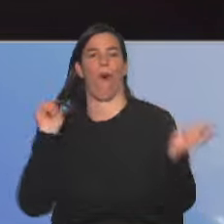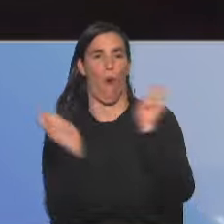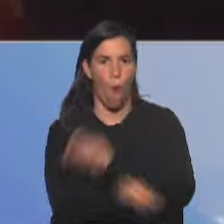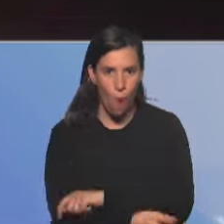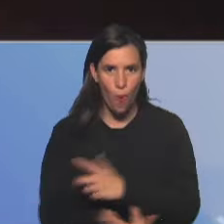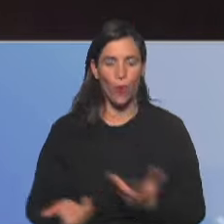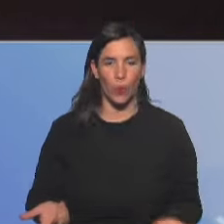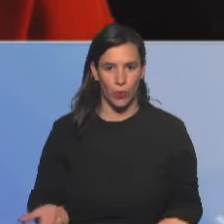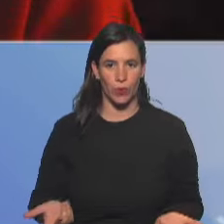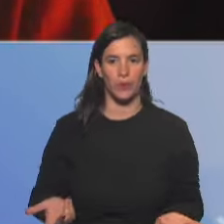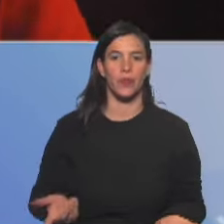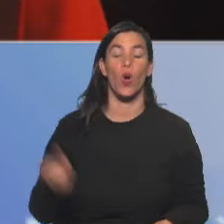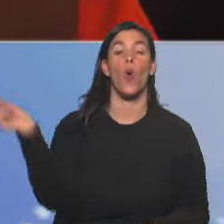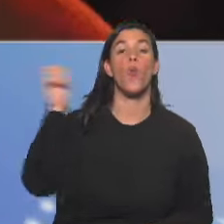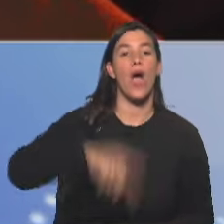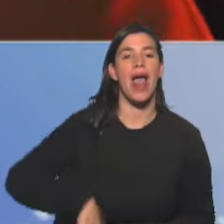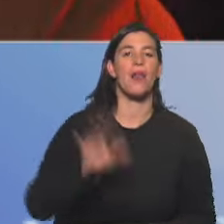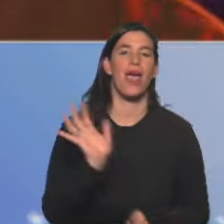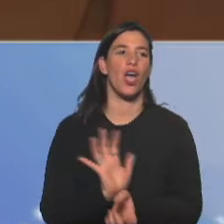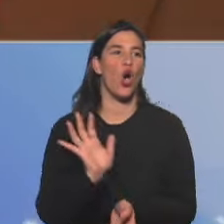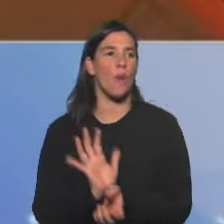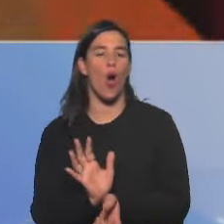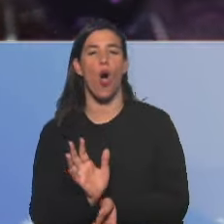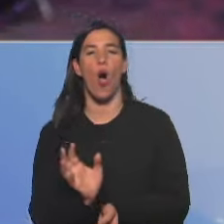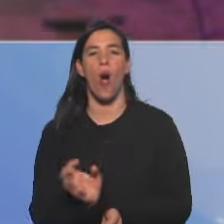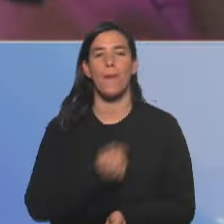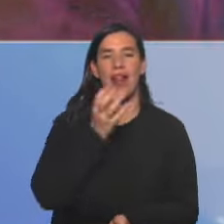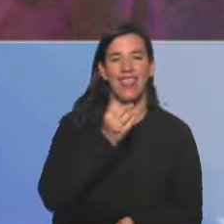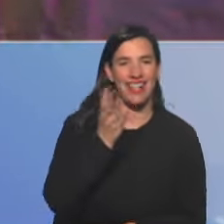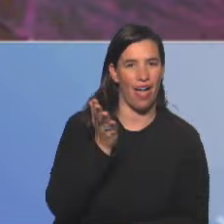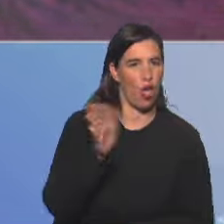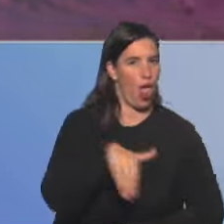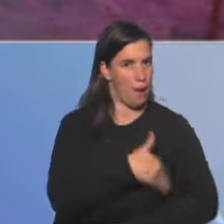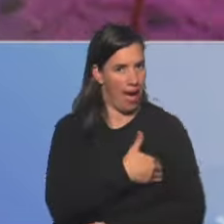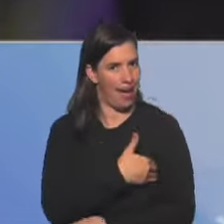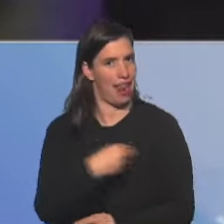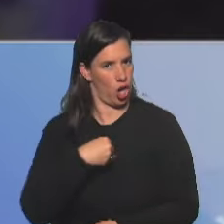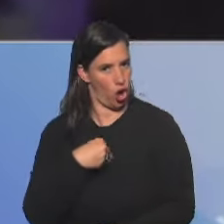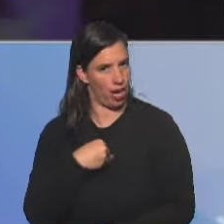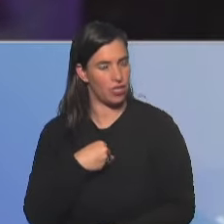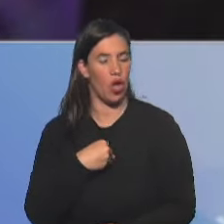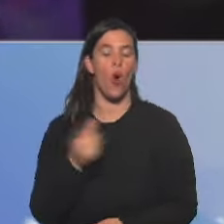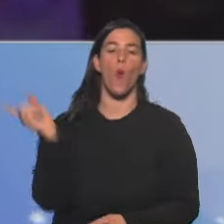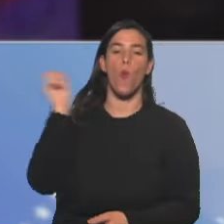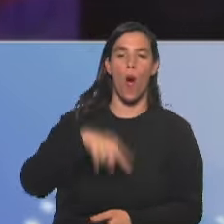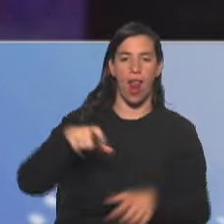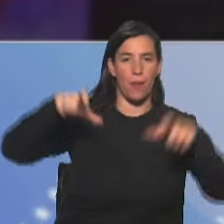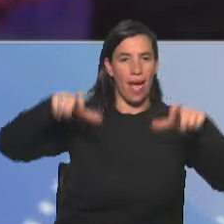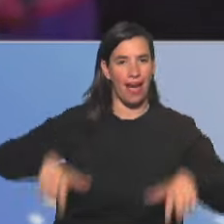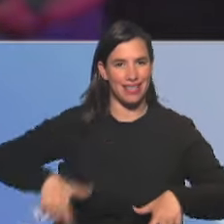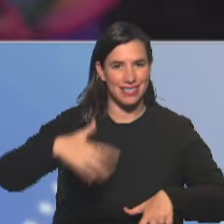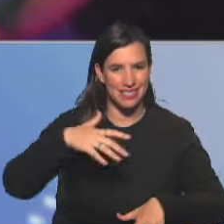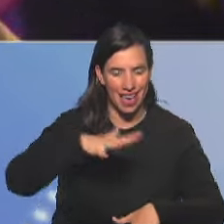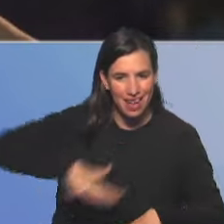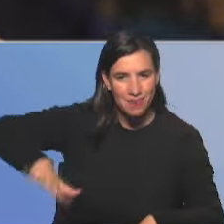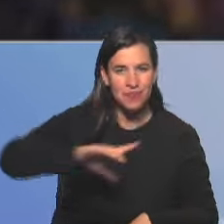como pastor evangélico, como predicador. Va a regresar entonces al estadio de Chacarita, llega a la Argentina no